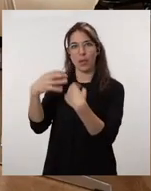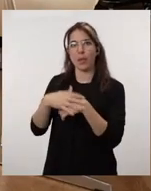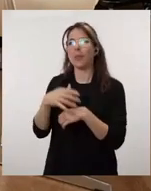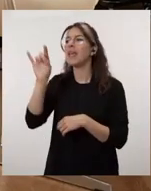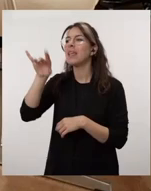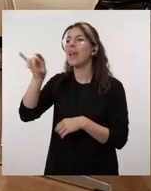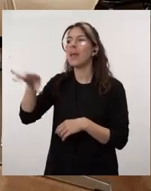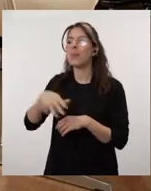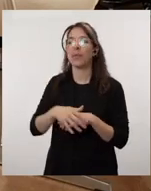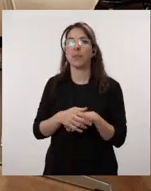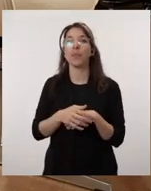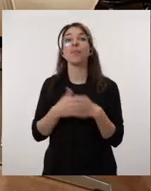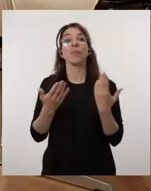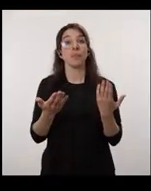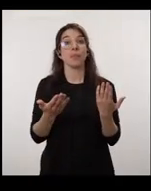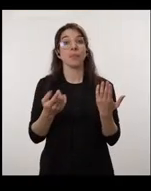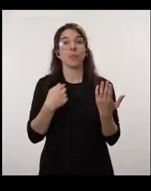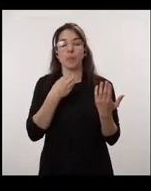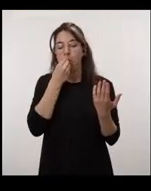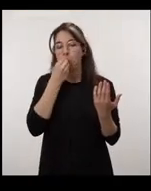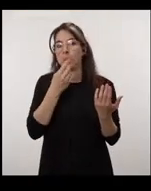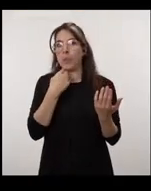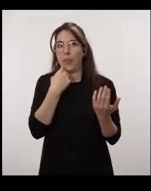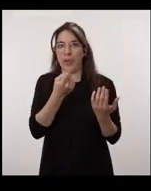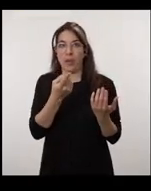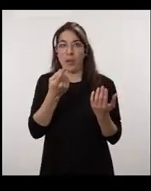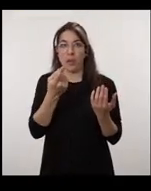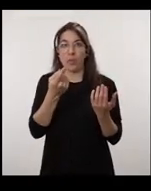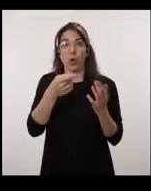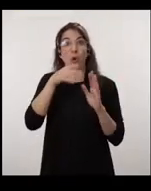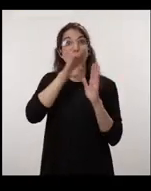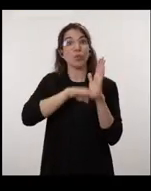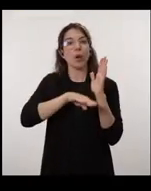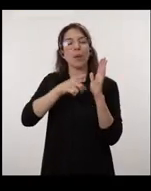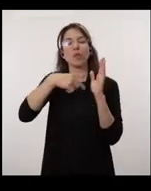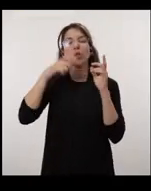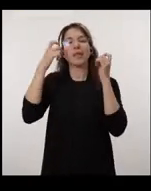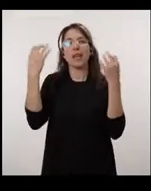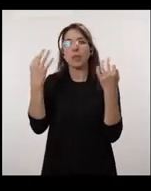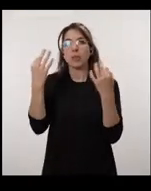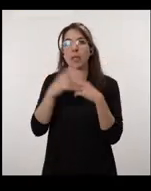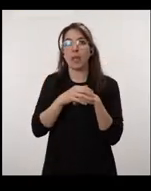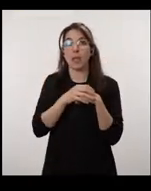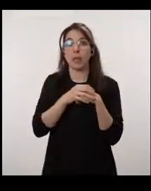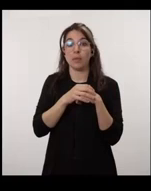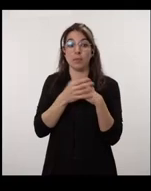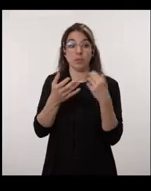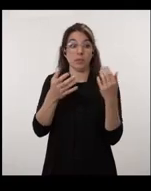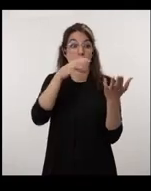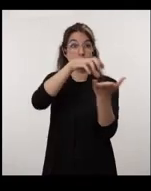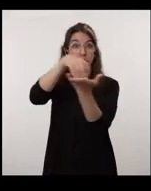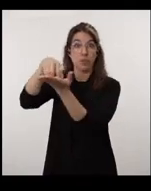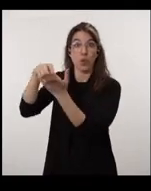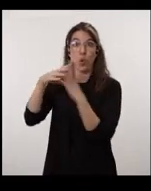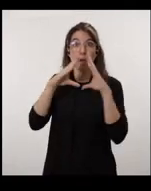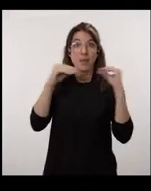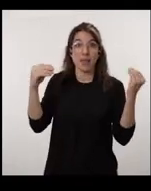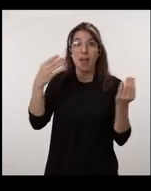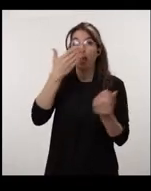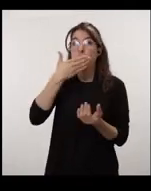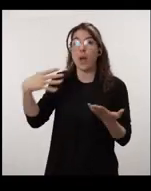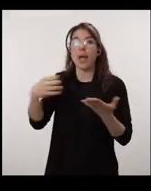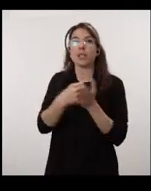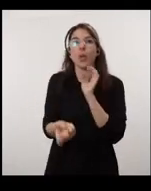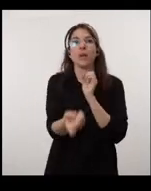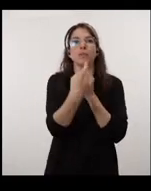quienes son así es bueno indicar que desde el programa hemos intentado que participe personal de todas nuestras facultades y escuelas